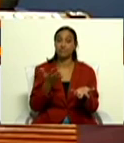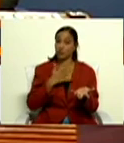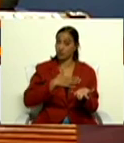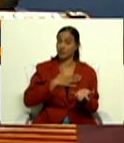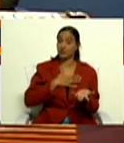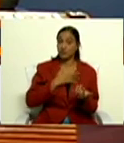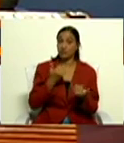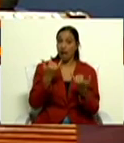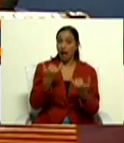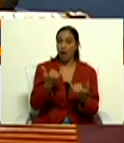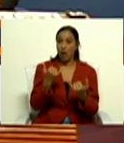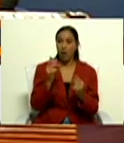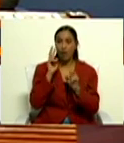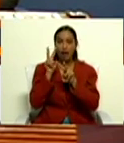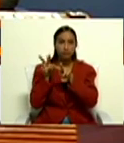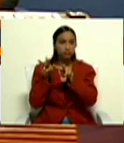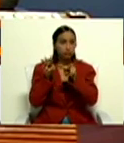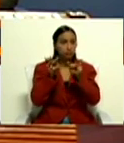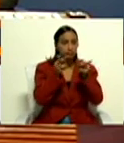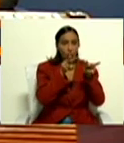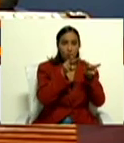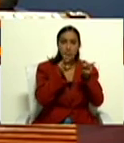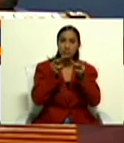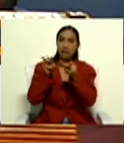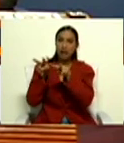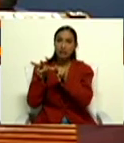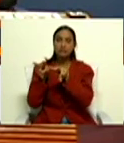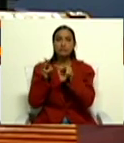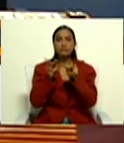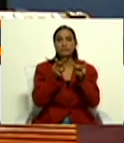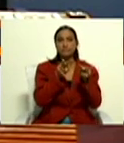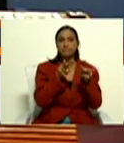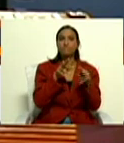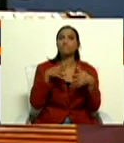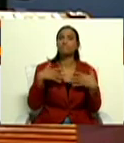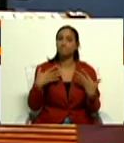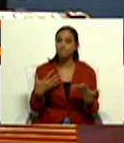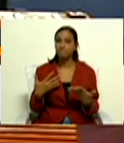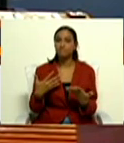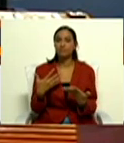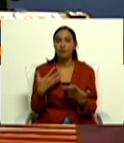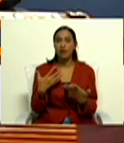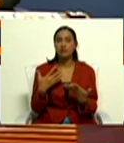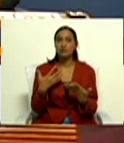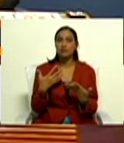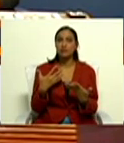observando, intentan realizar simultáneamente